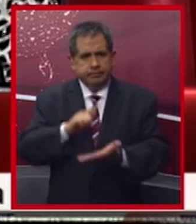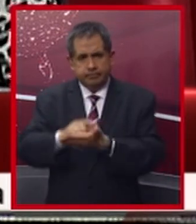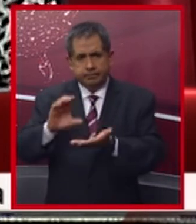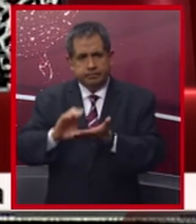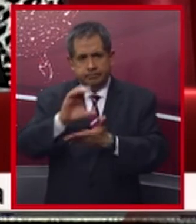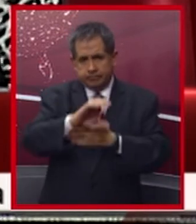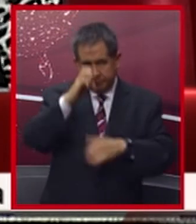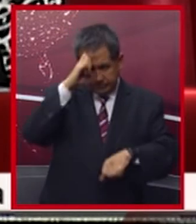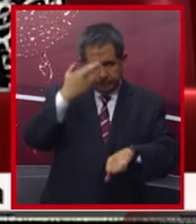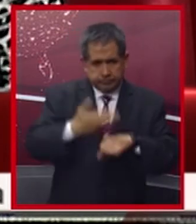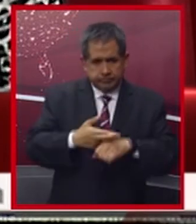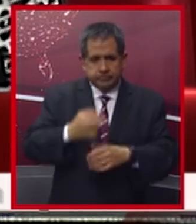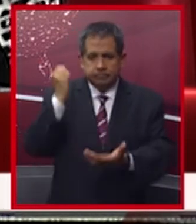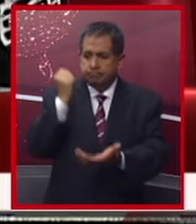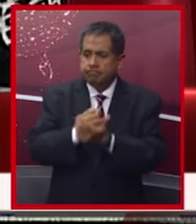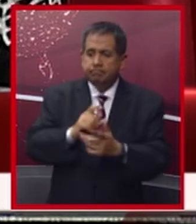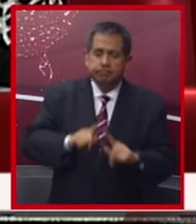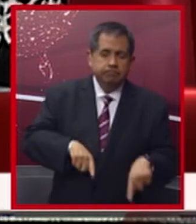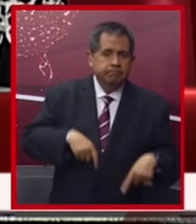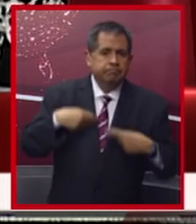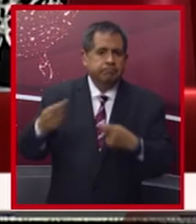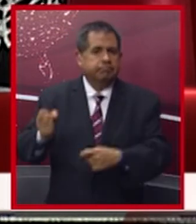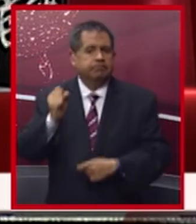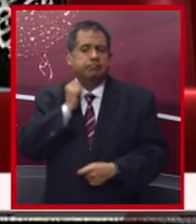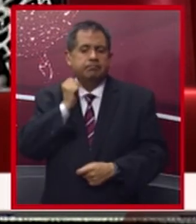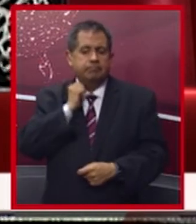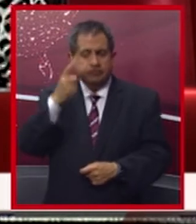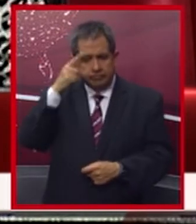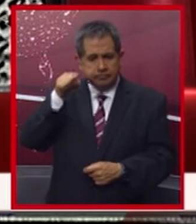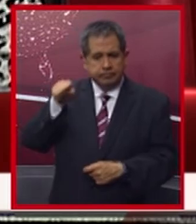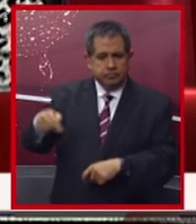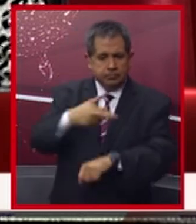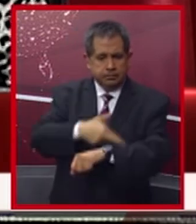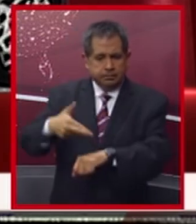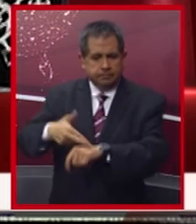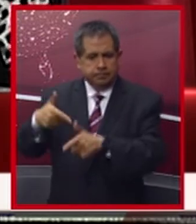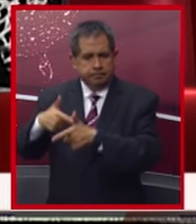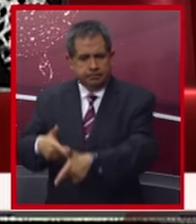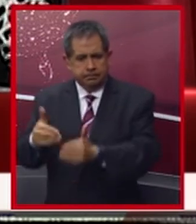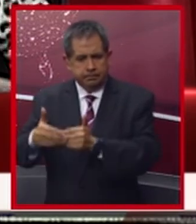Extranjera. Pase al Senado para sus efectos constitucionales.